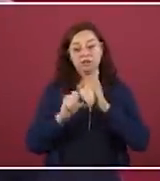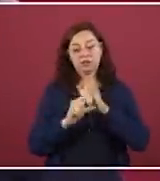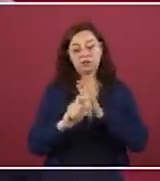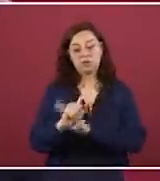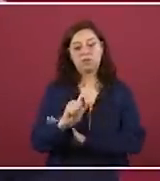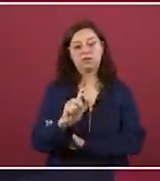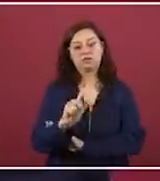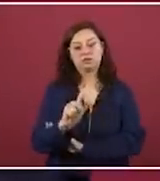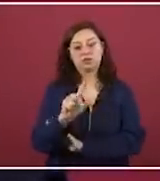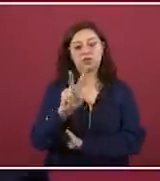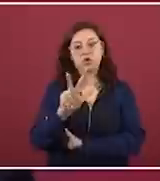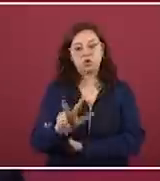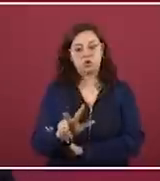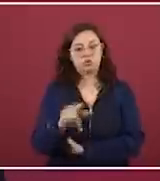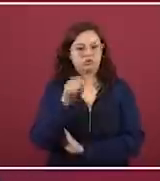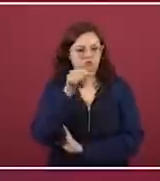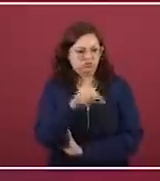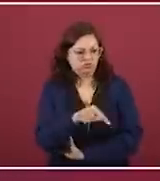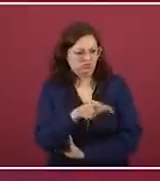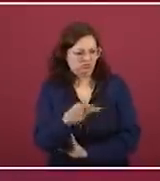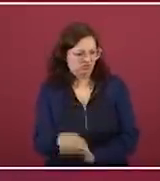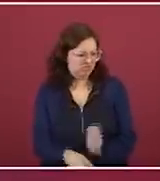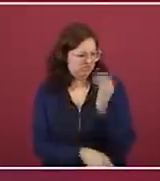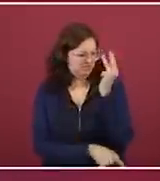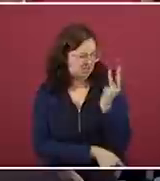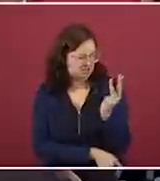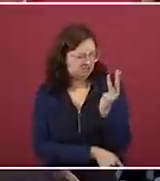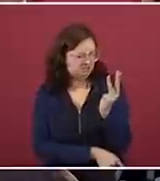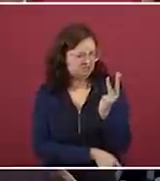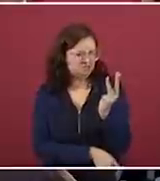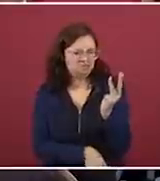porque son prácticas monopólicas.